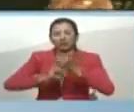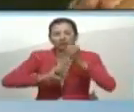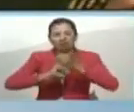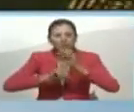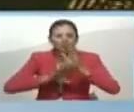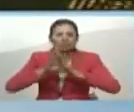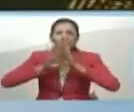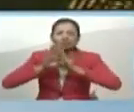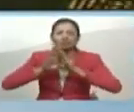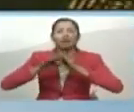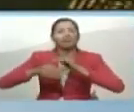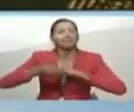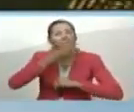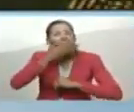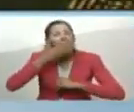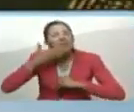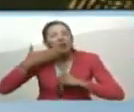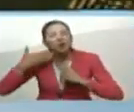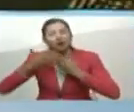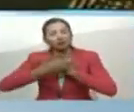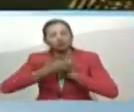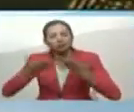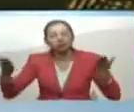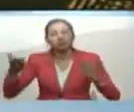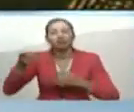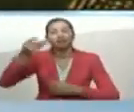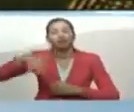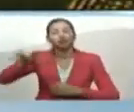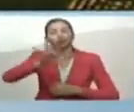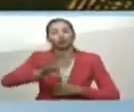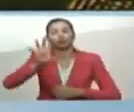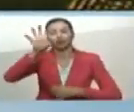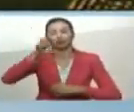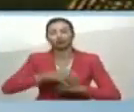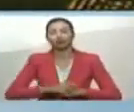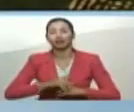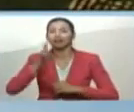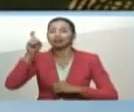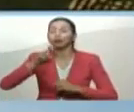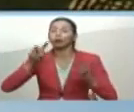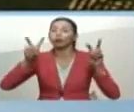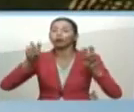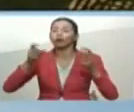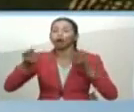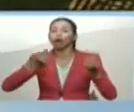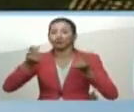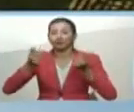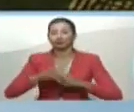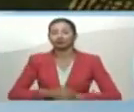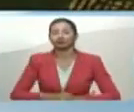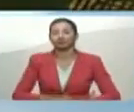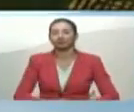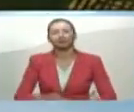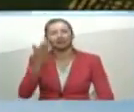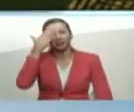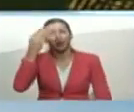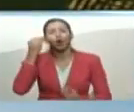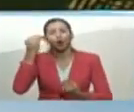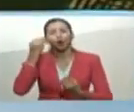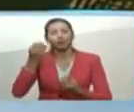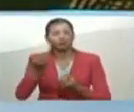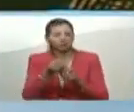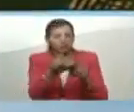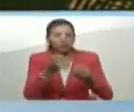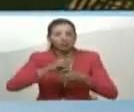los derechos sociales del socialismo en Venezuela. Necesitamos una nueva economía. Ya sabemos cómo distribuir la